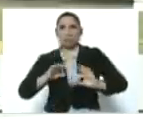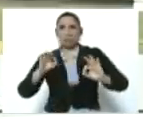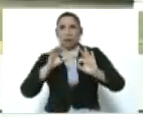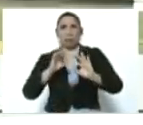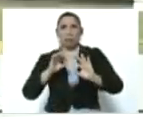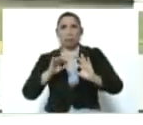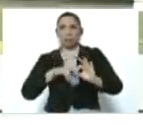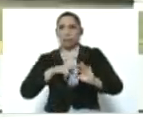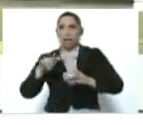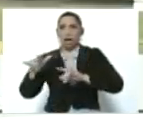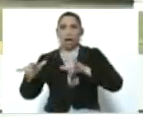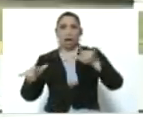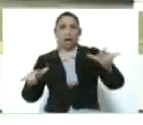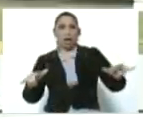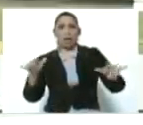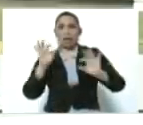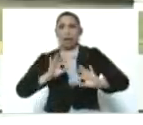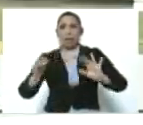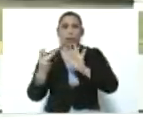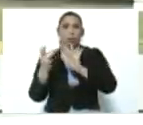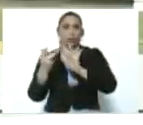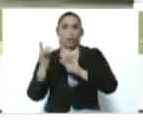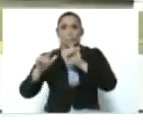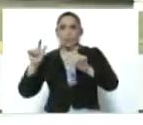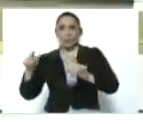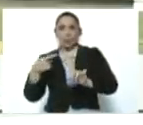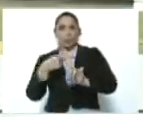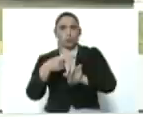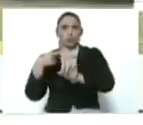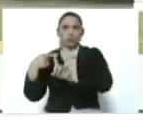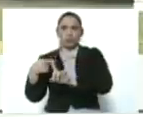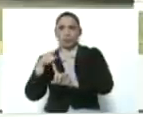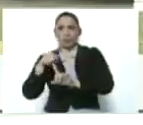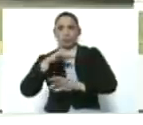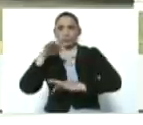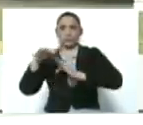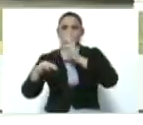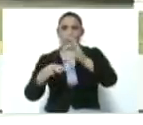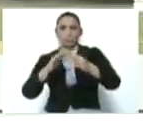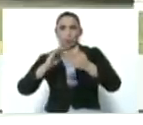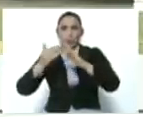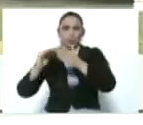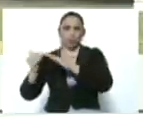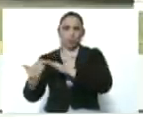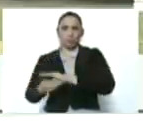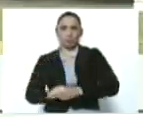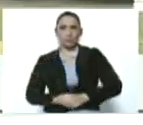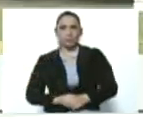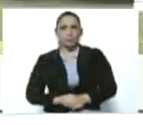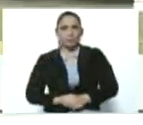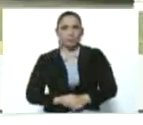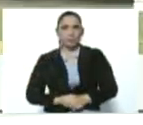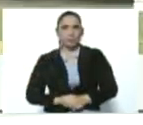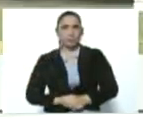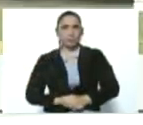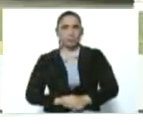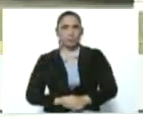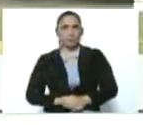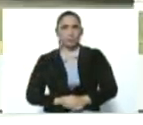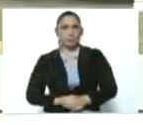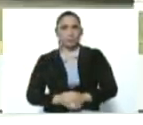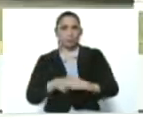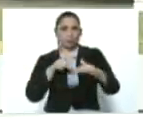contacto con gente positivo es un caso de transmisión comunitaria en un hospital